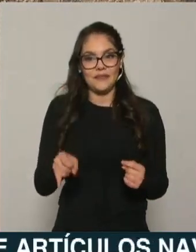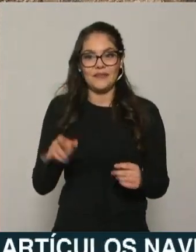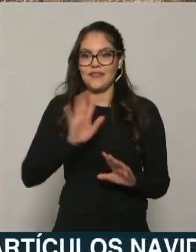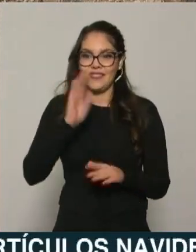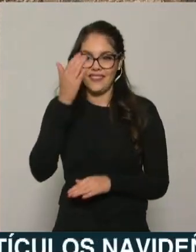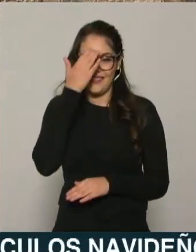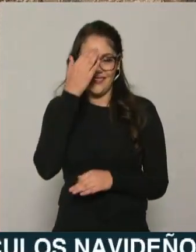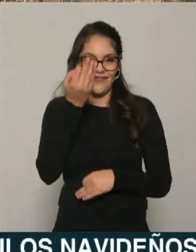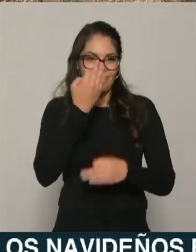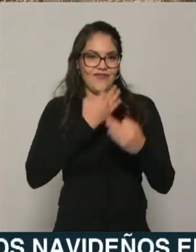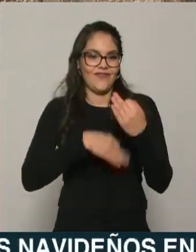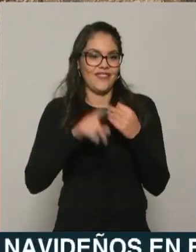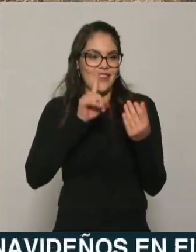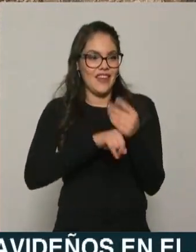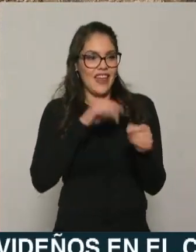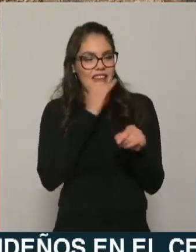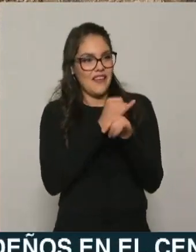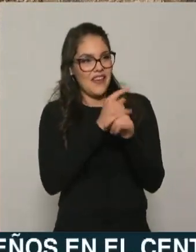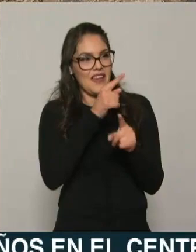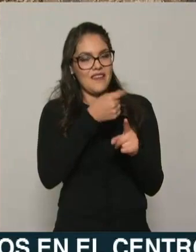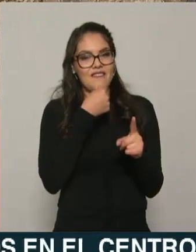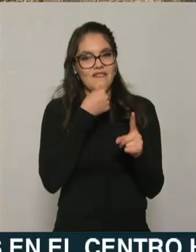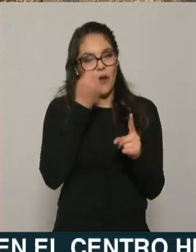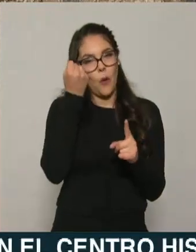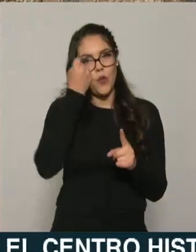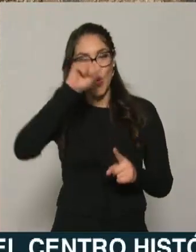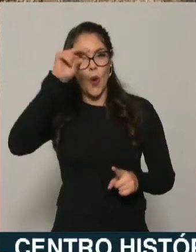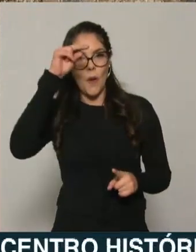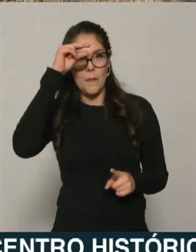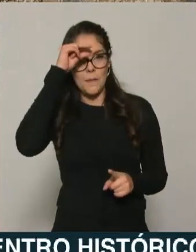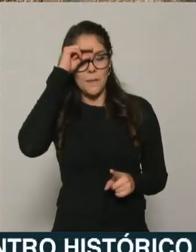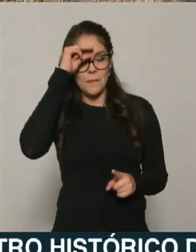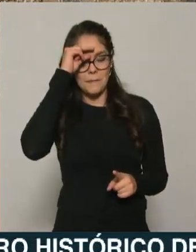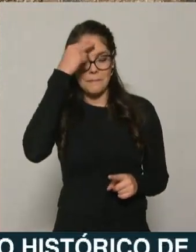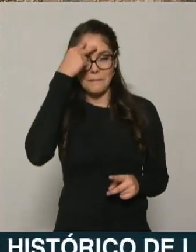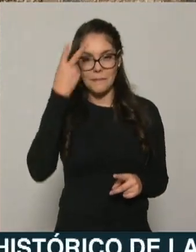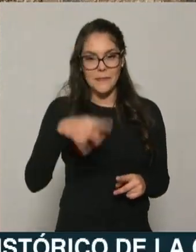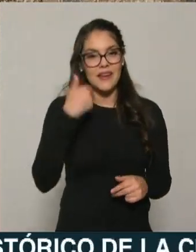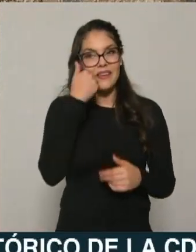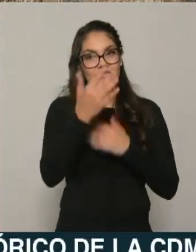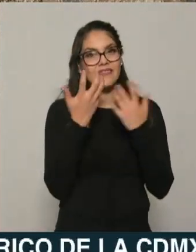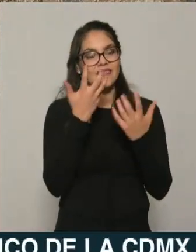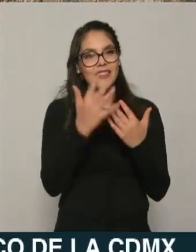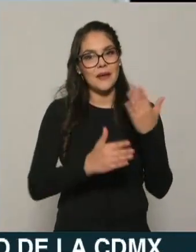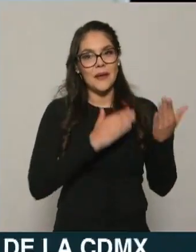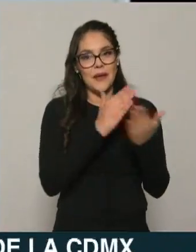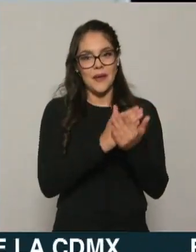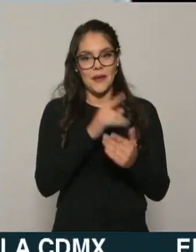conocemos ya todos a través de las redes sociales, la niña genio mexicana que quiere ir a Marte. Continuamos con más.